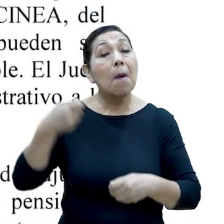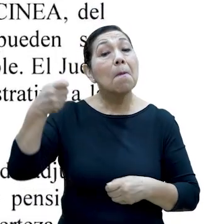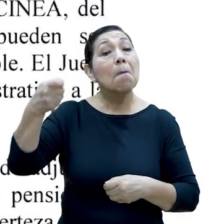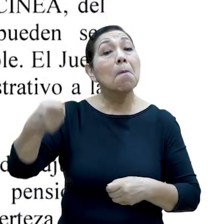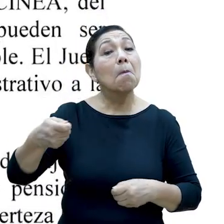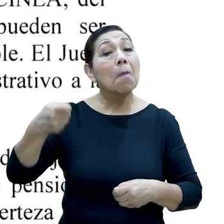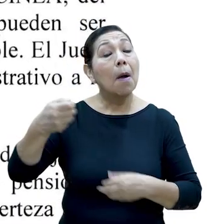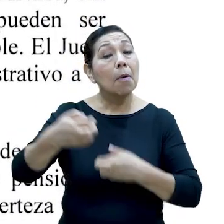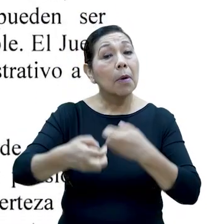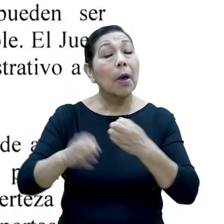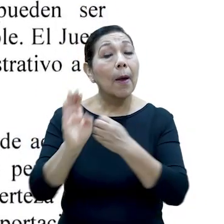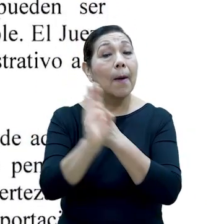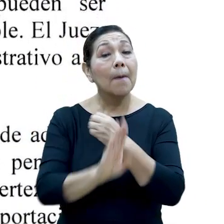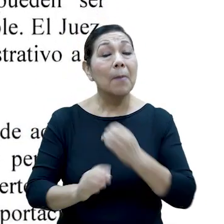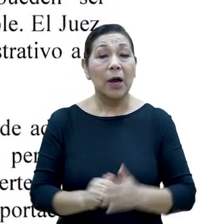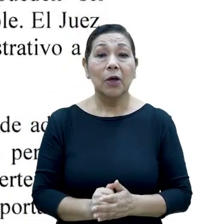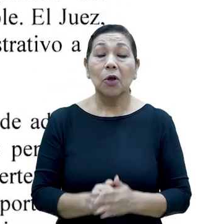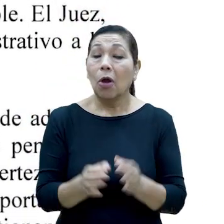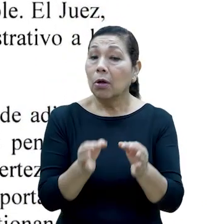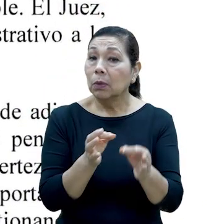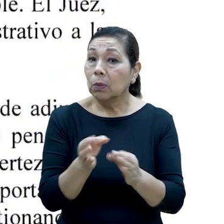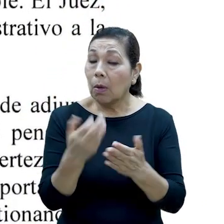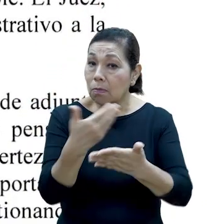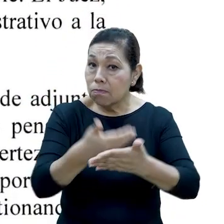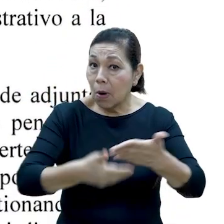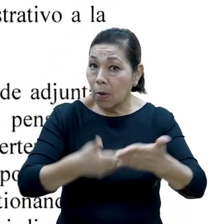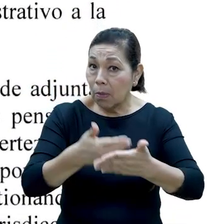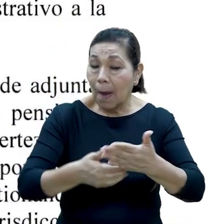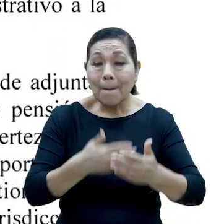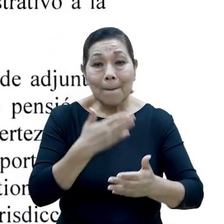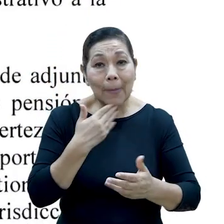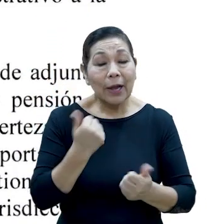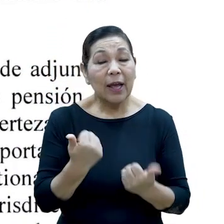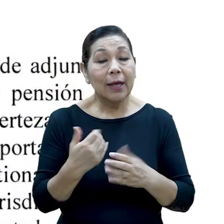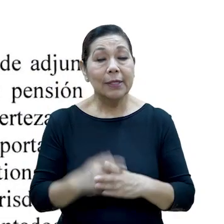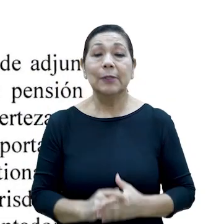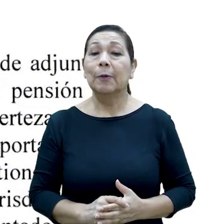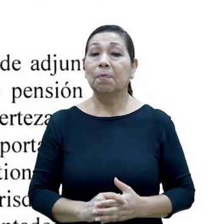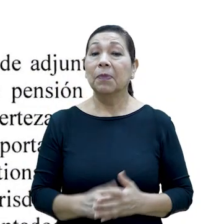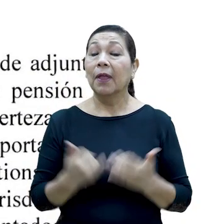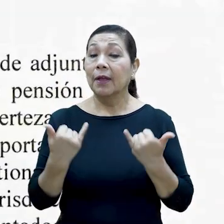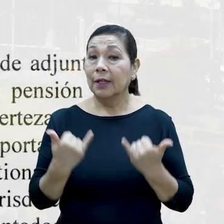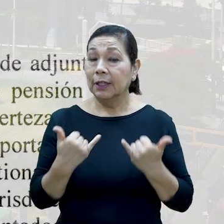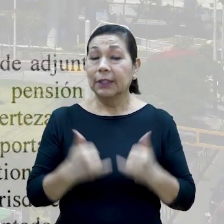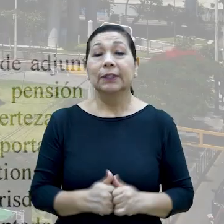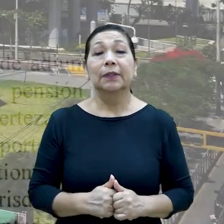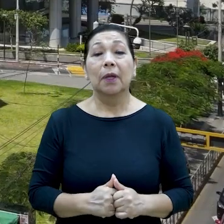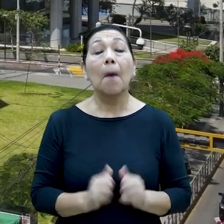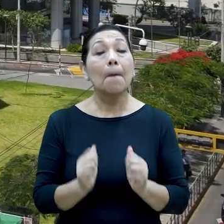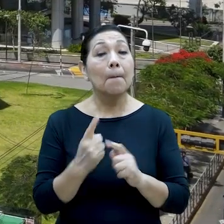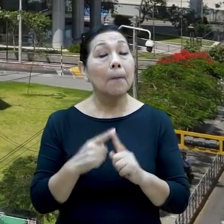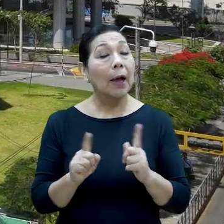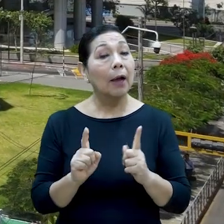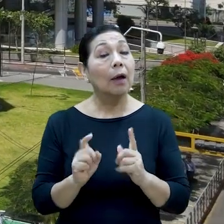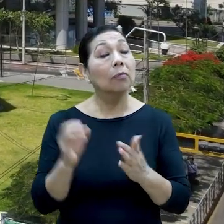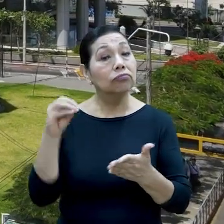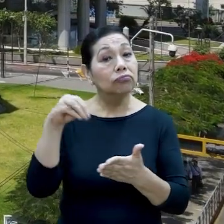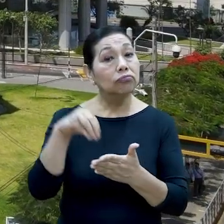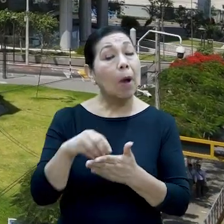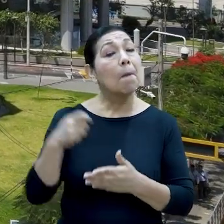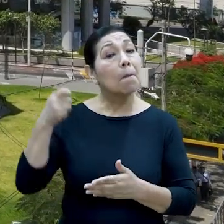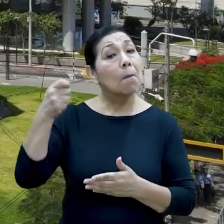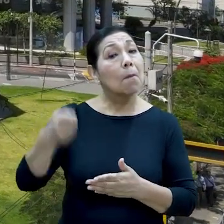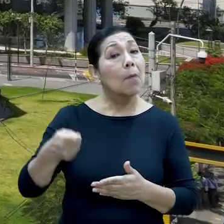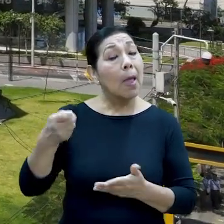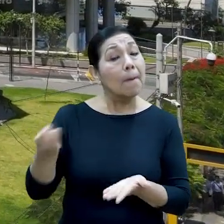periodos de aportaciones en el proceso de amparo, detallando los documentos idóneos para tal fin. En ese sentido, con la finalidad de